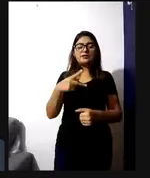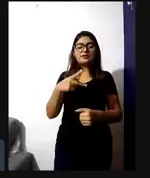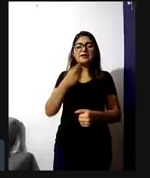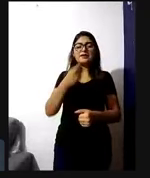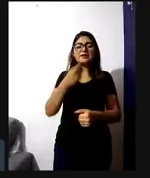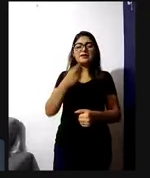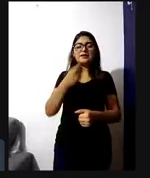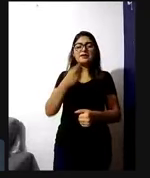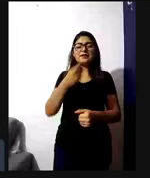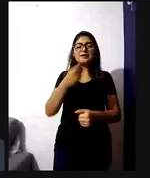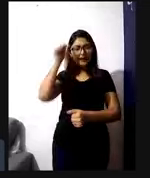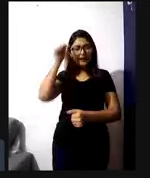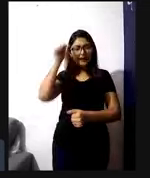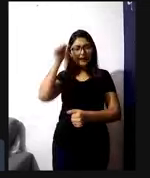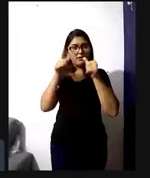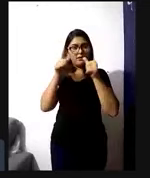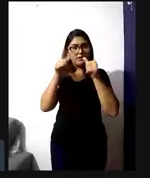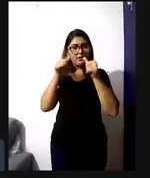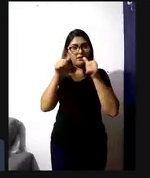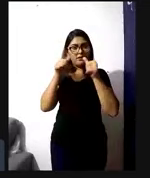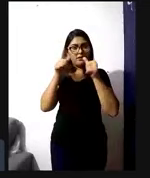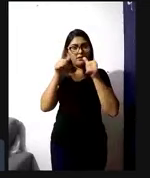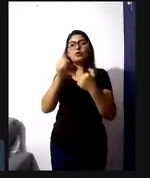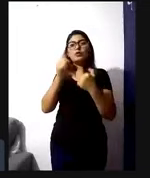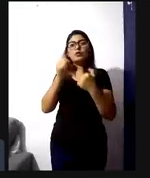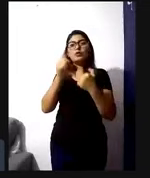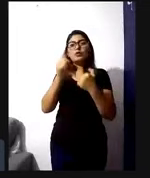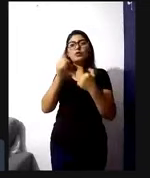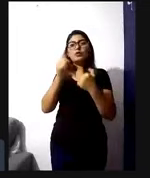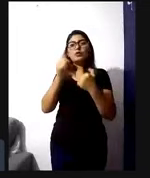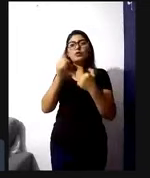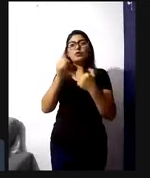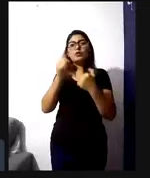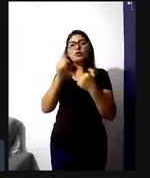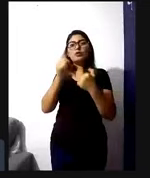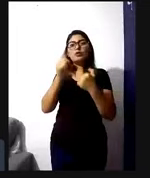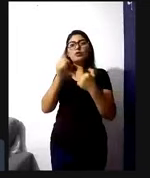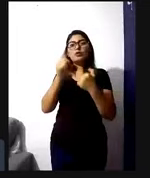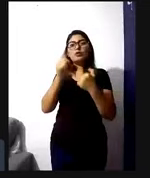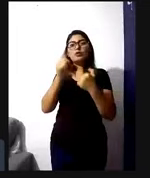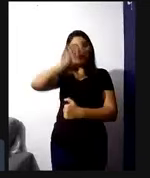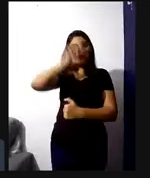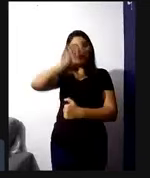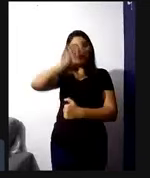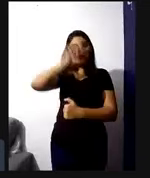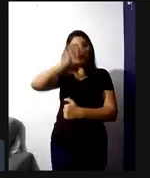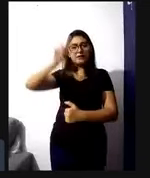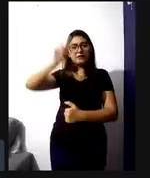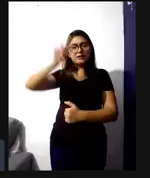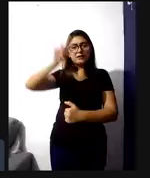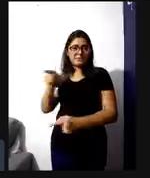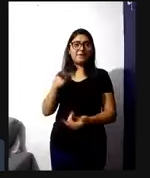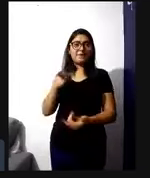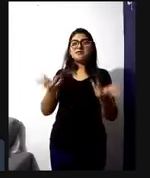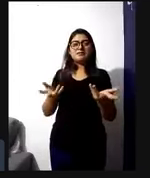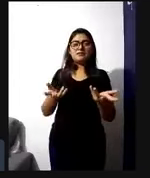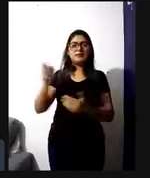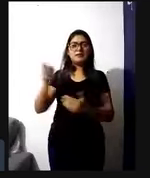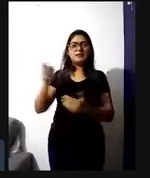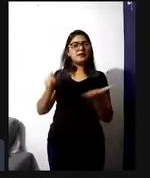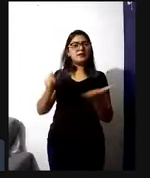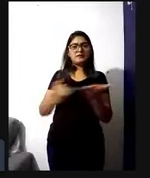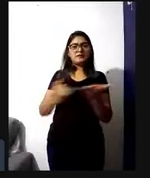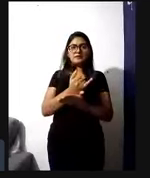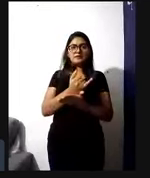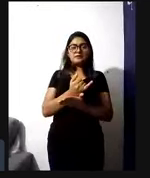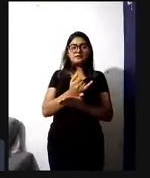justo no al respecto, porque él ya decidió que lo que el hijo necesita es salir